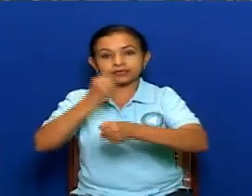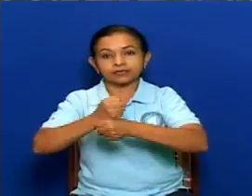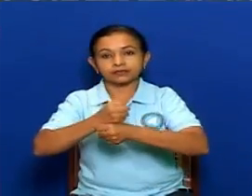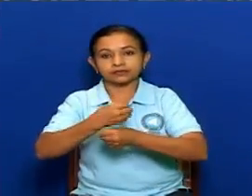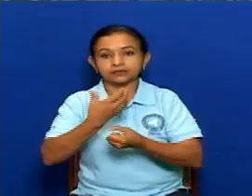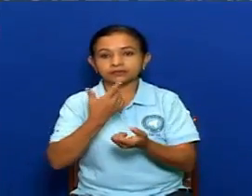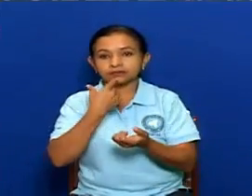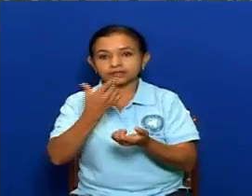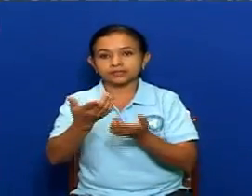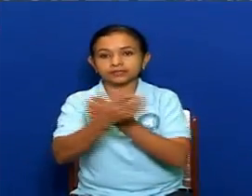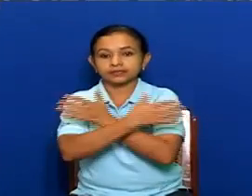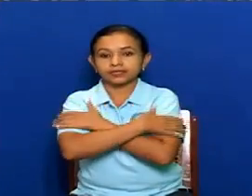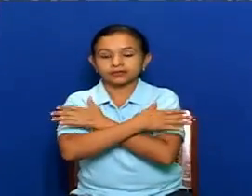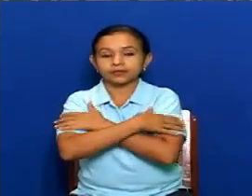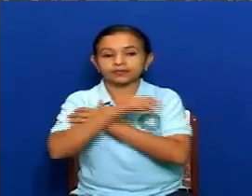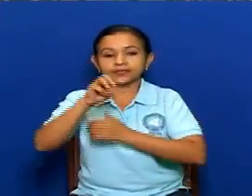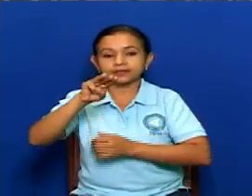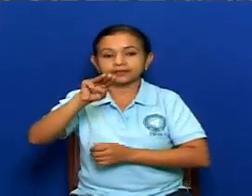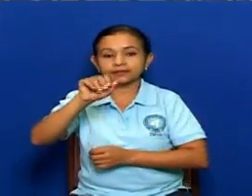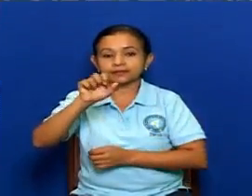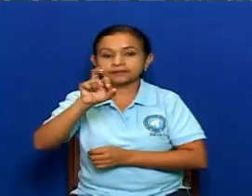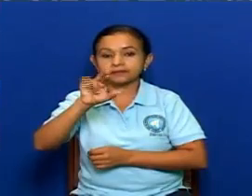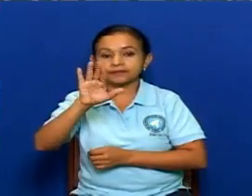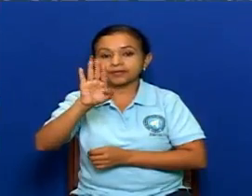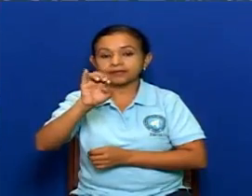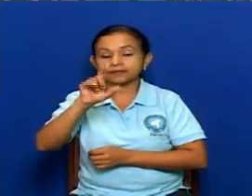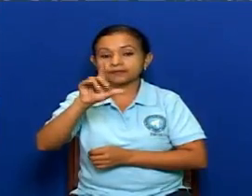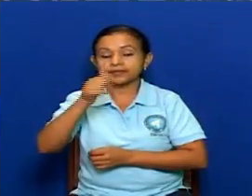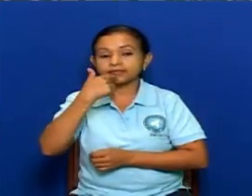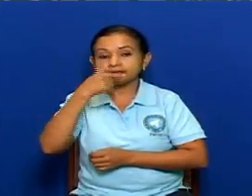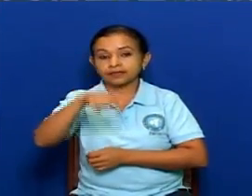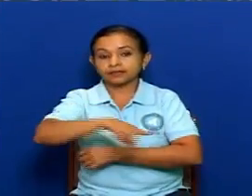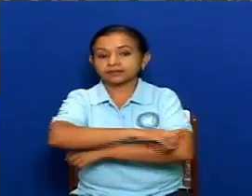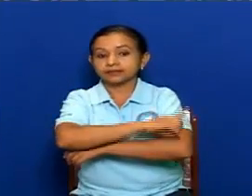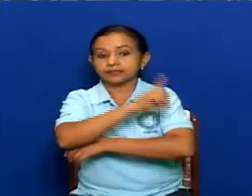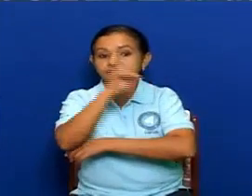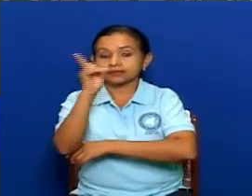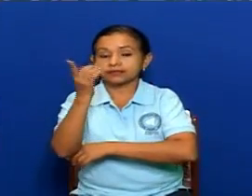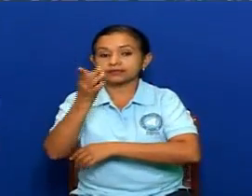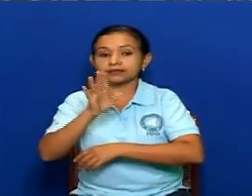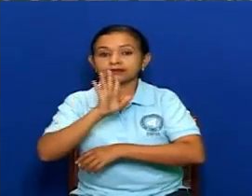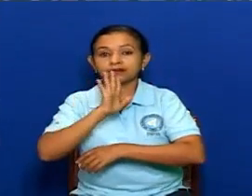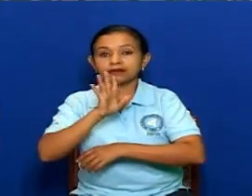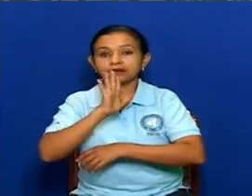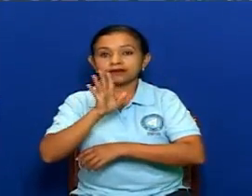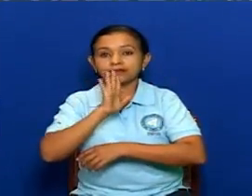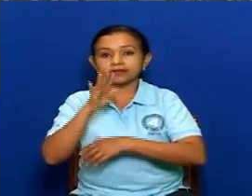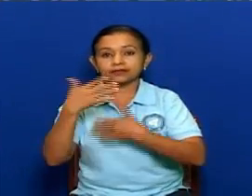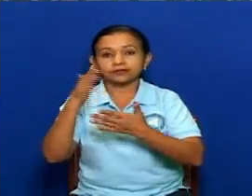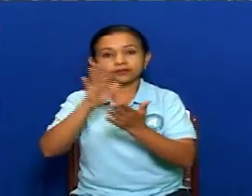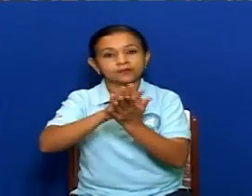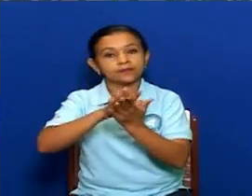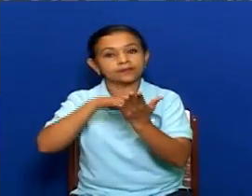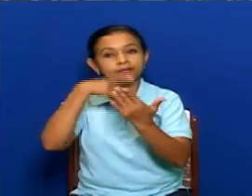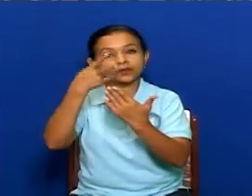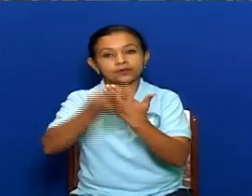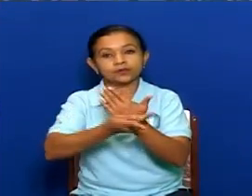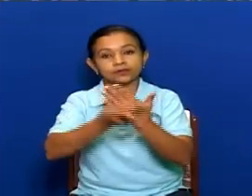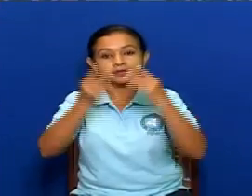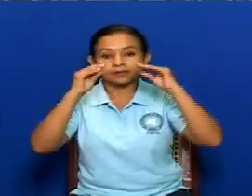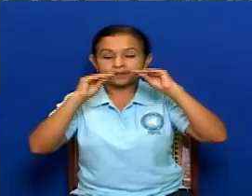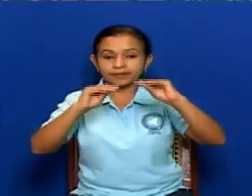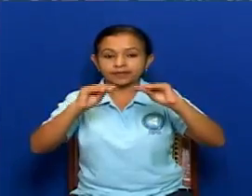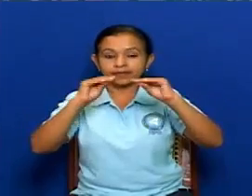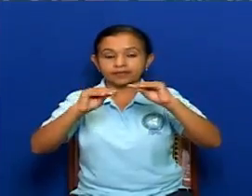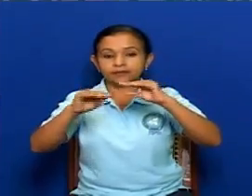Les saluda Marvila Estrada. El día de hoy estaremos conversando sobre la ejecución de los programas Educación